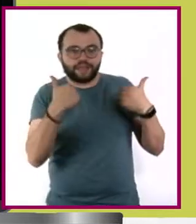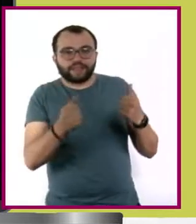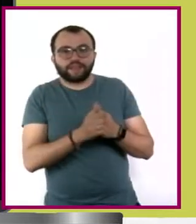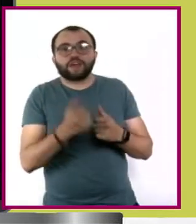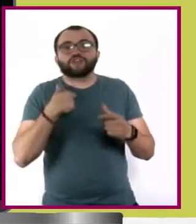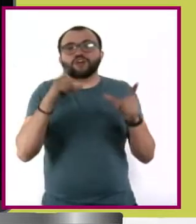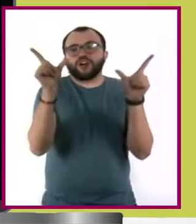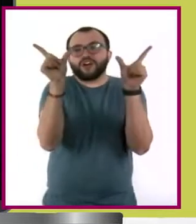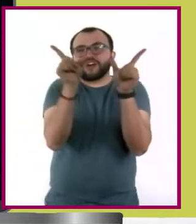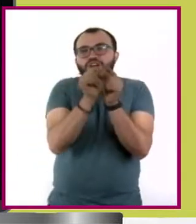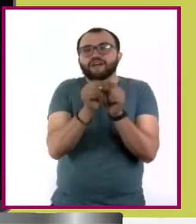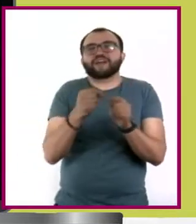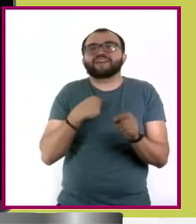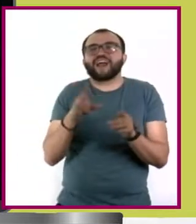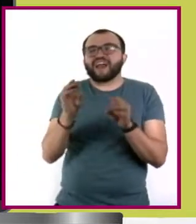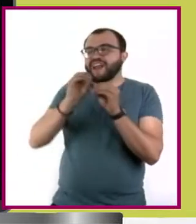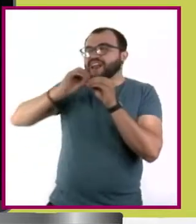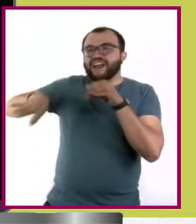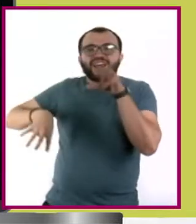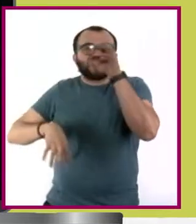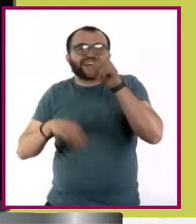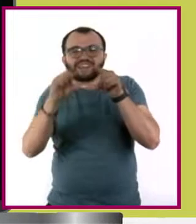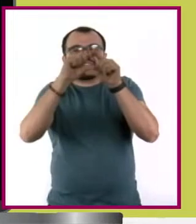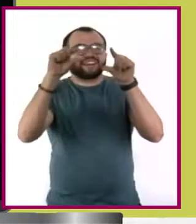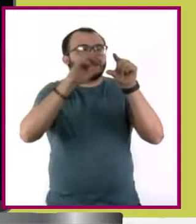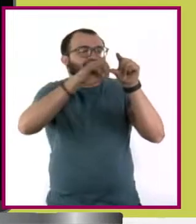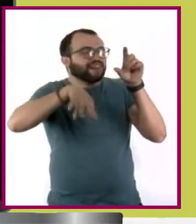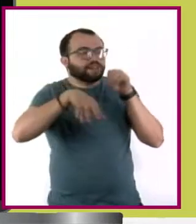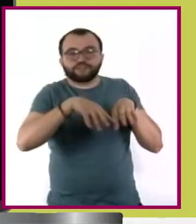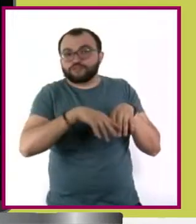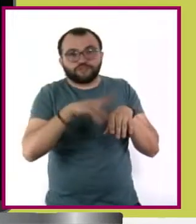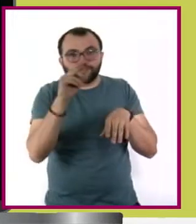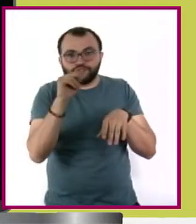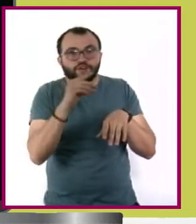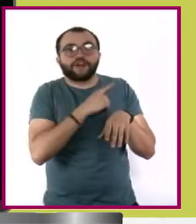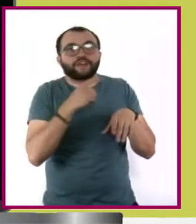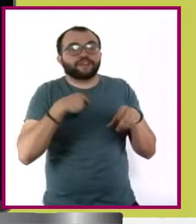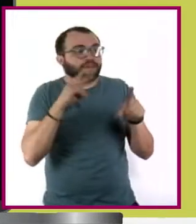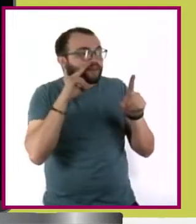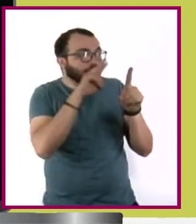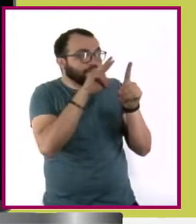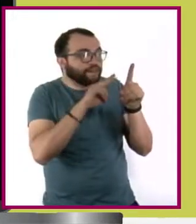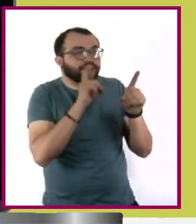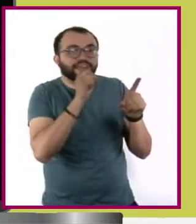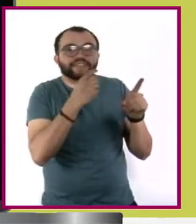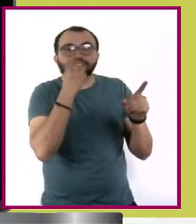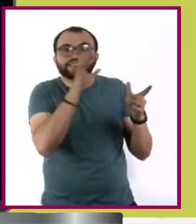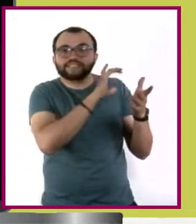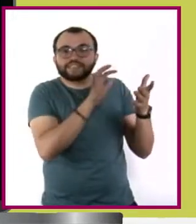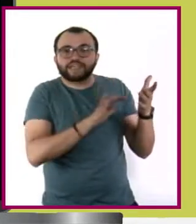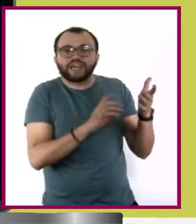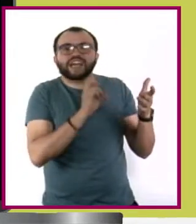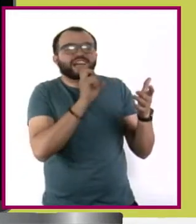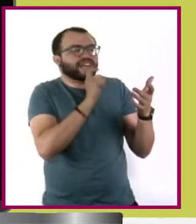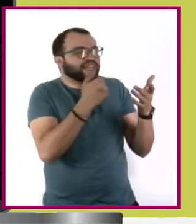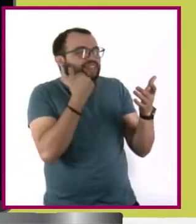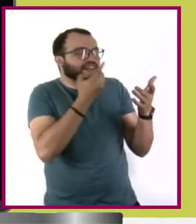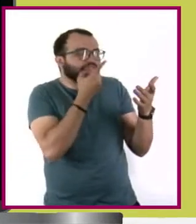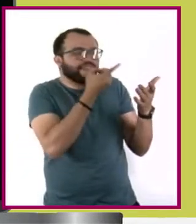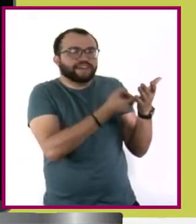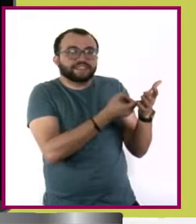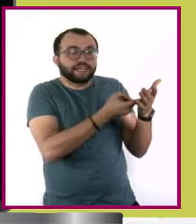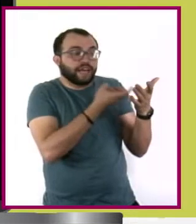es, ah, quito este párrafo, quito este párrafo. No, sino que tienes que ver qué dice el texto, qué quiere transmitir